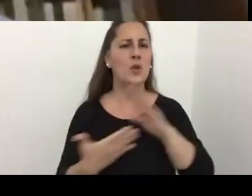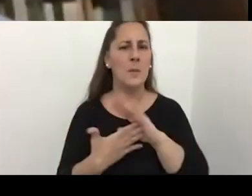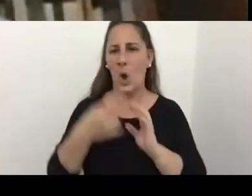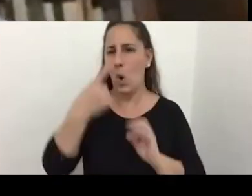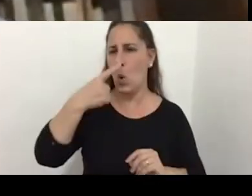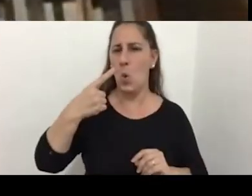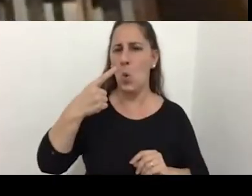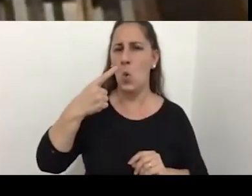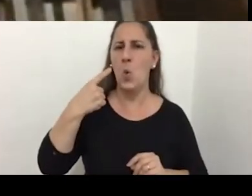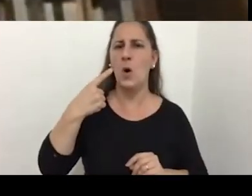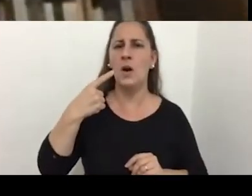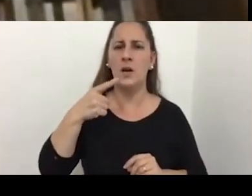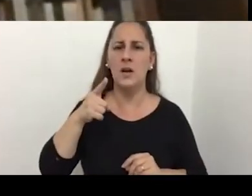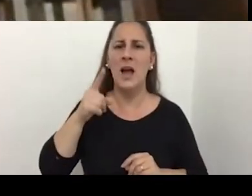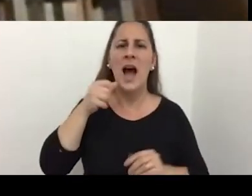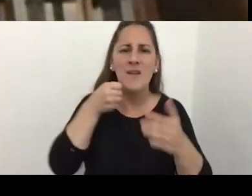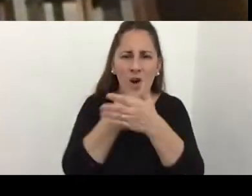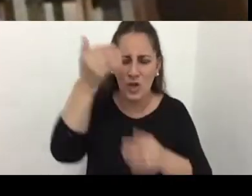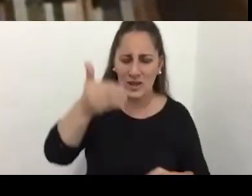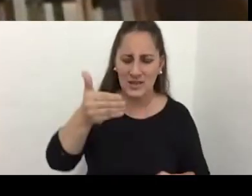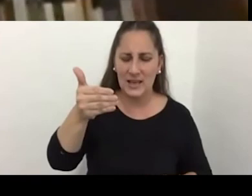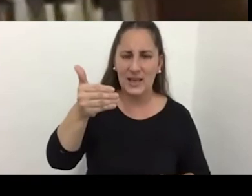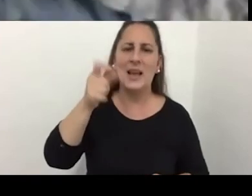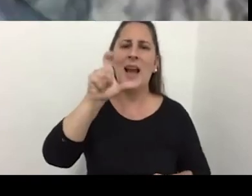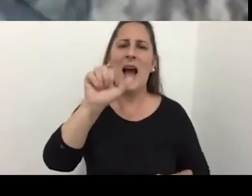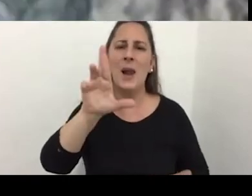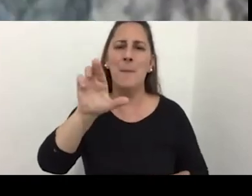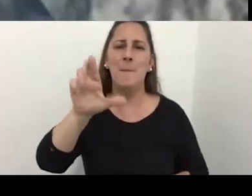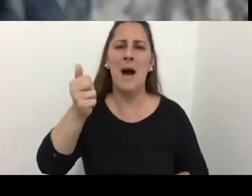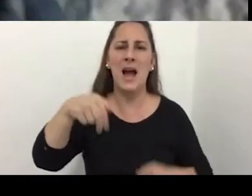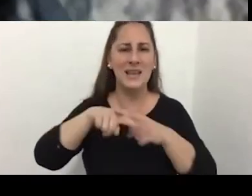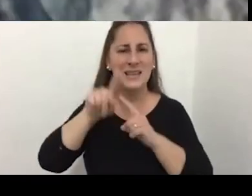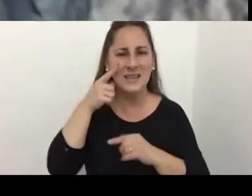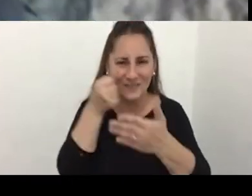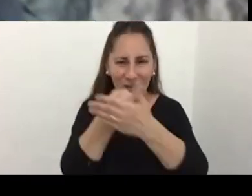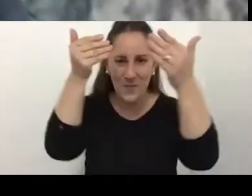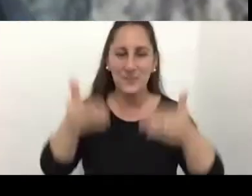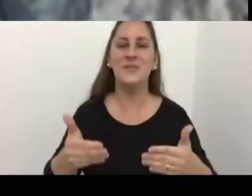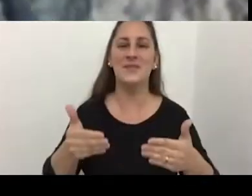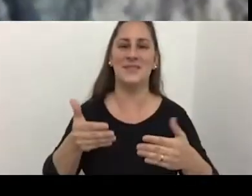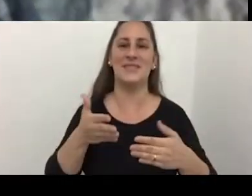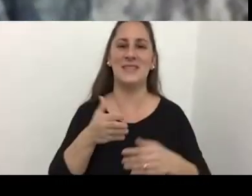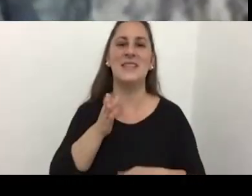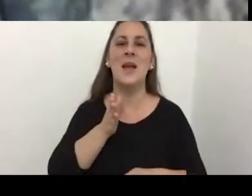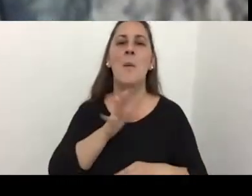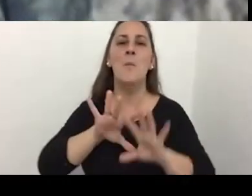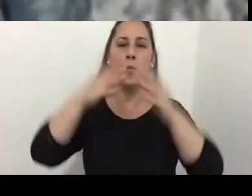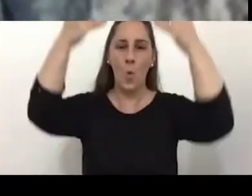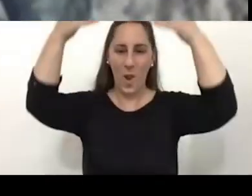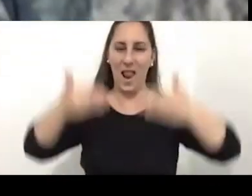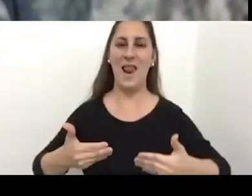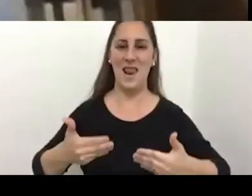ahí atrás tenés a Carpani, ¿no? Si no me Sí, equivoco. ese es el mural de la entrada de nuestro gremio, ahí en Capitán, de la